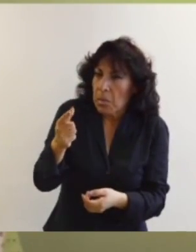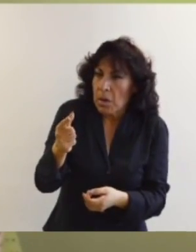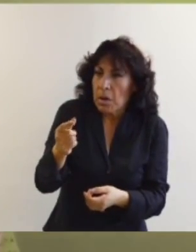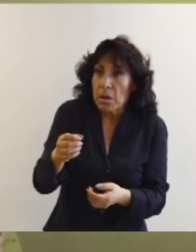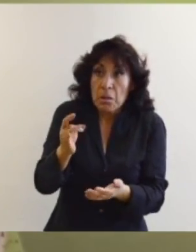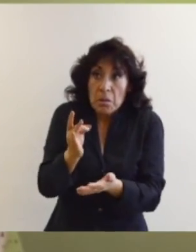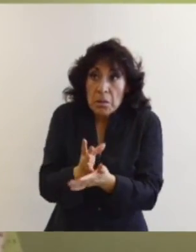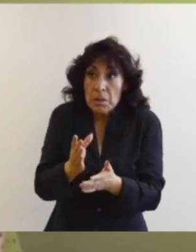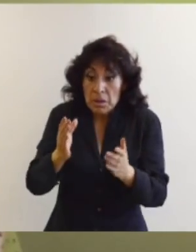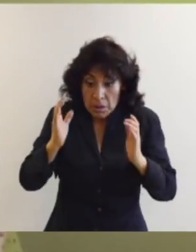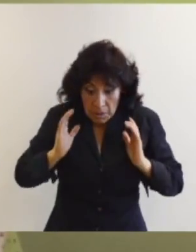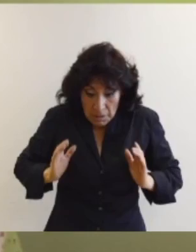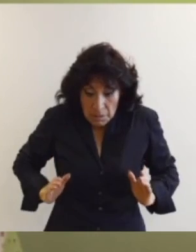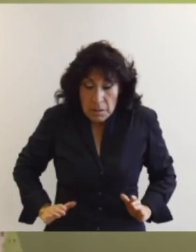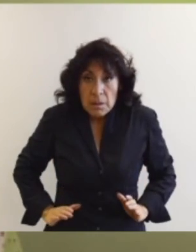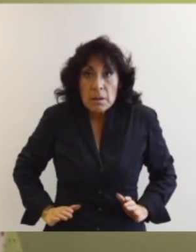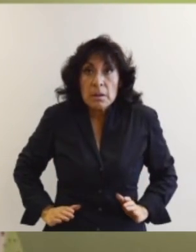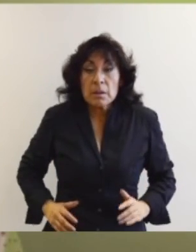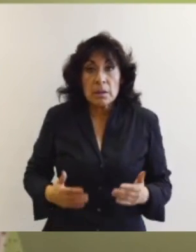reconstrucción física.